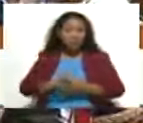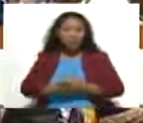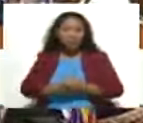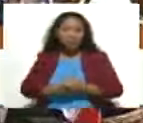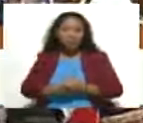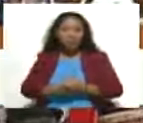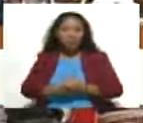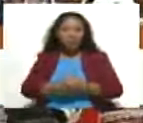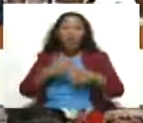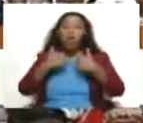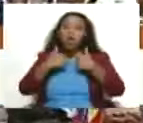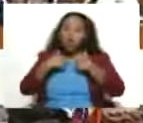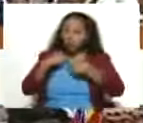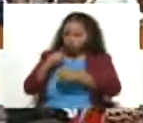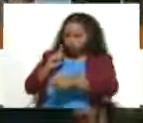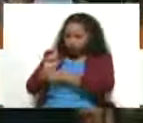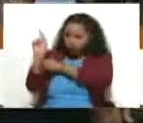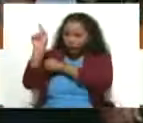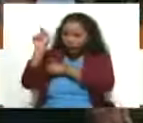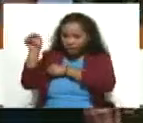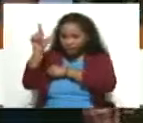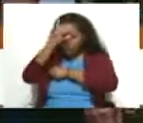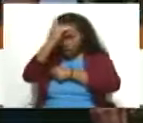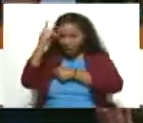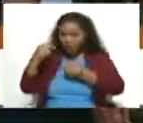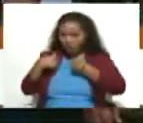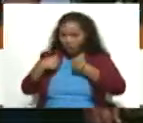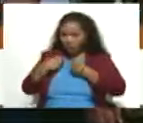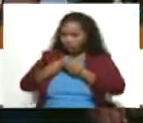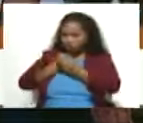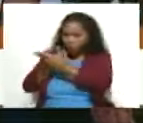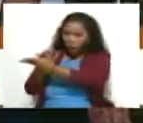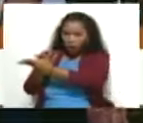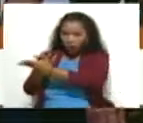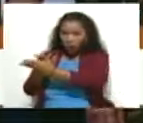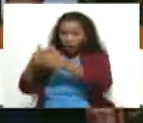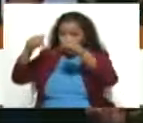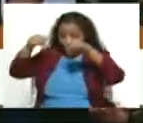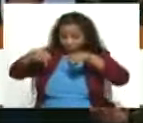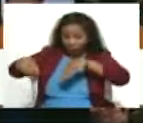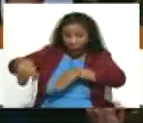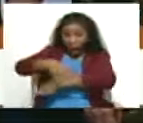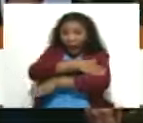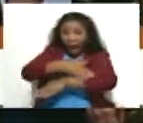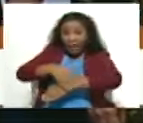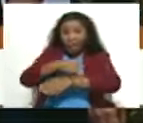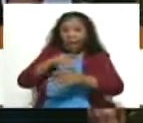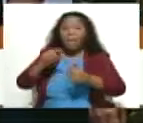Pero voy a decirte algo, Diosdado. En esta calle, calle La Paz,